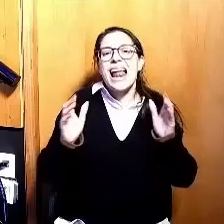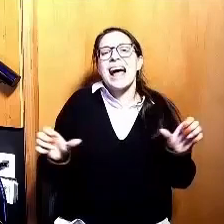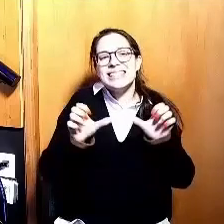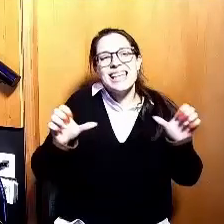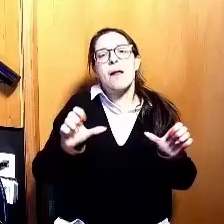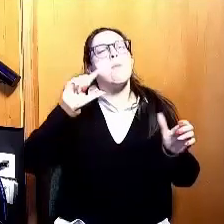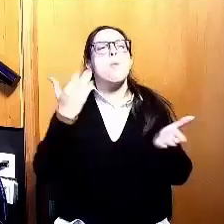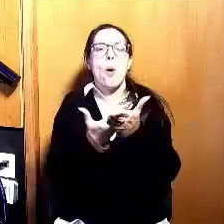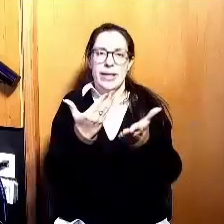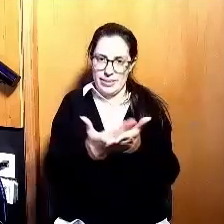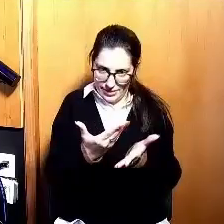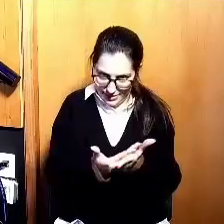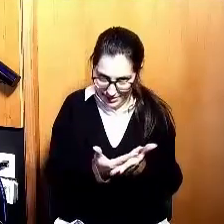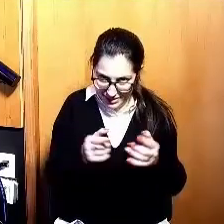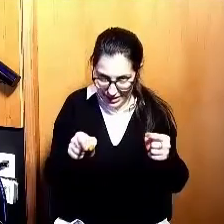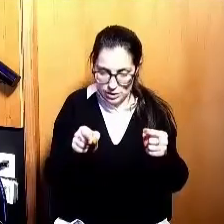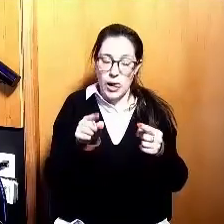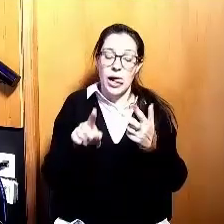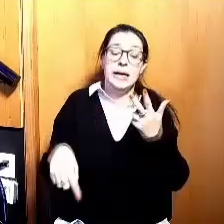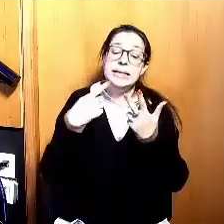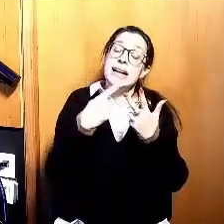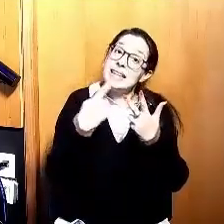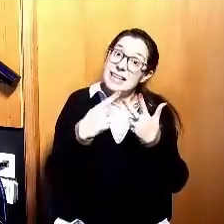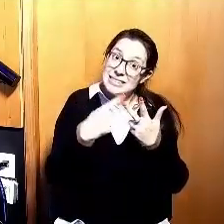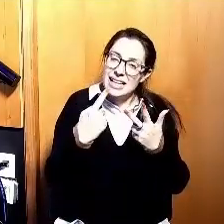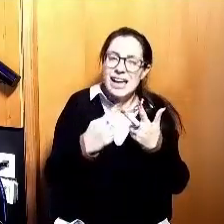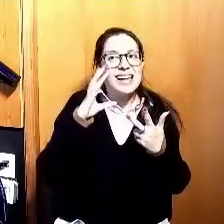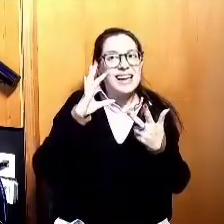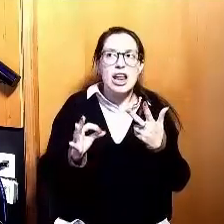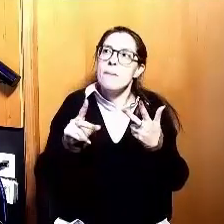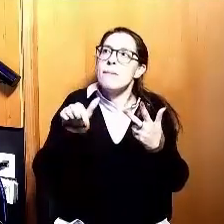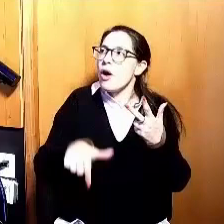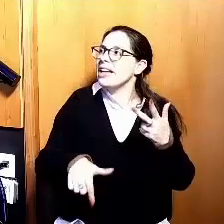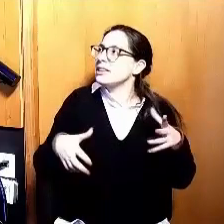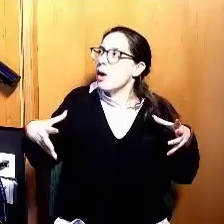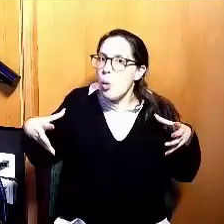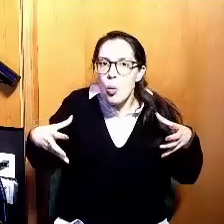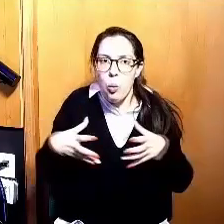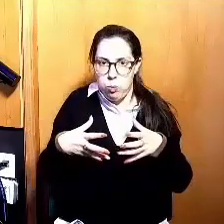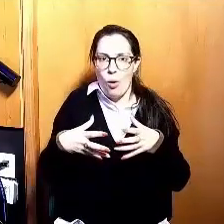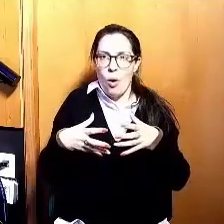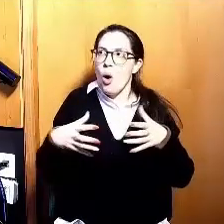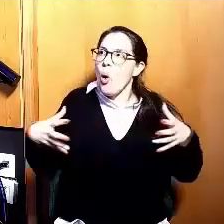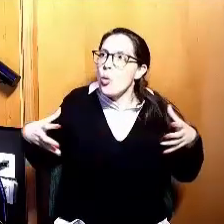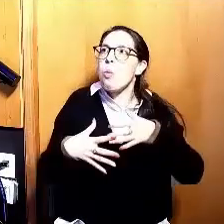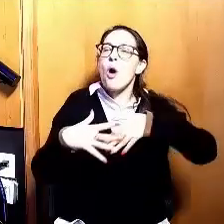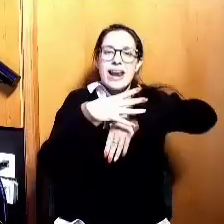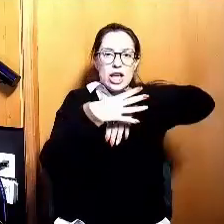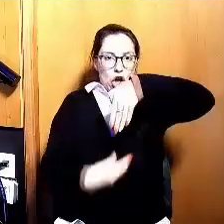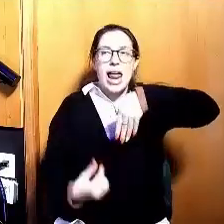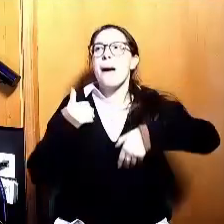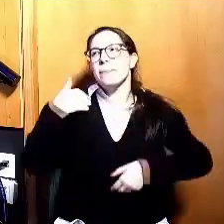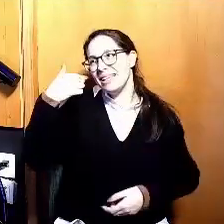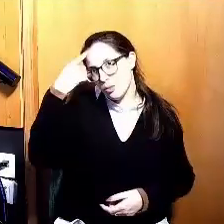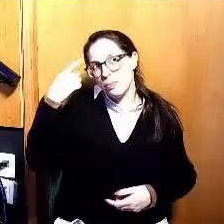datos. Pero creo que el tercer valor de la comunidad es justamente esta red que se genera. Y esa red regional, que a mí